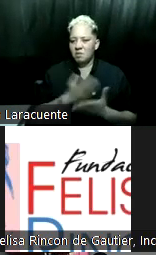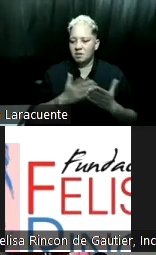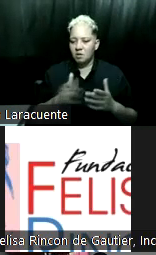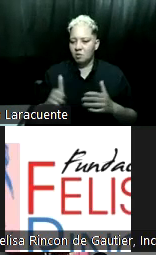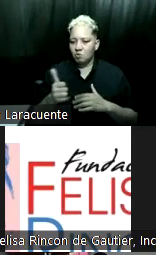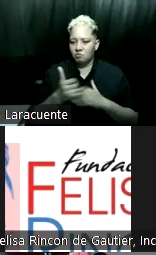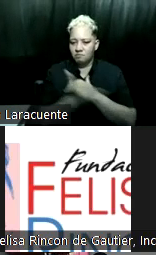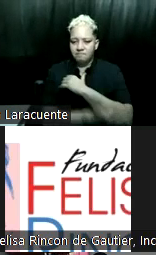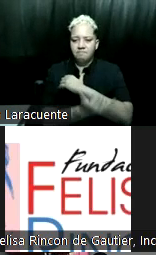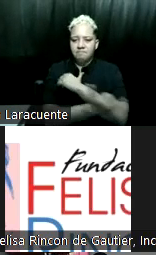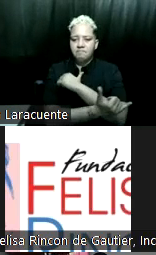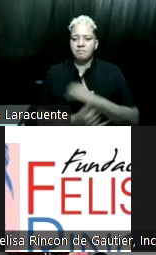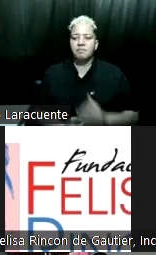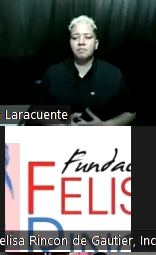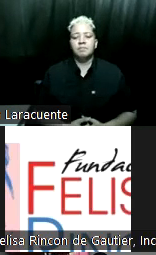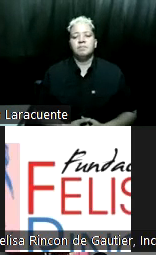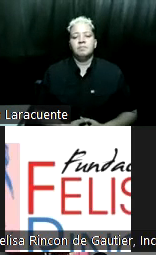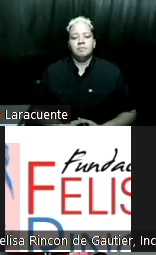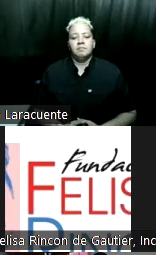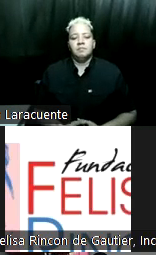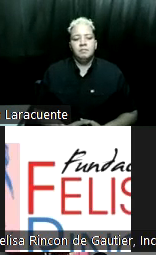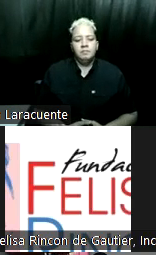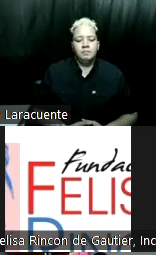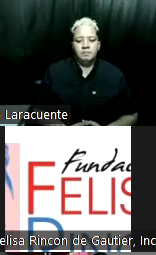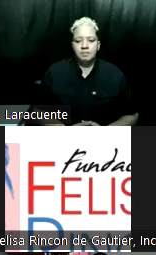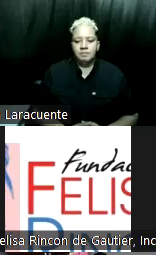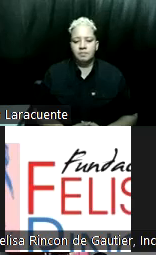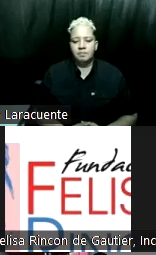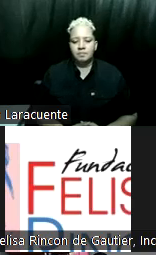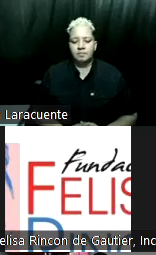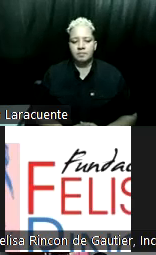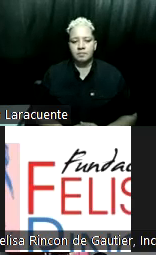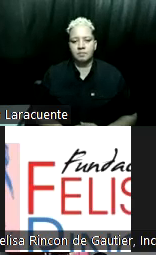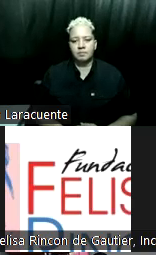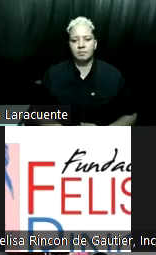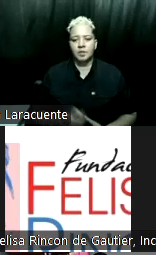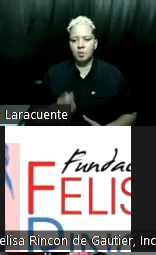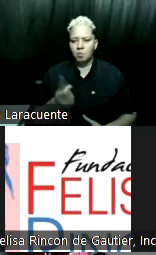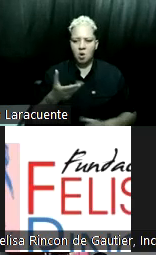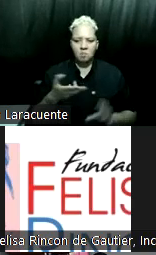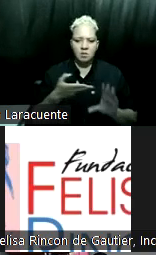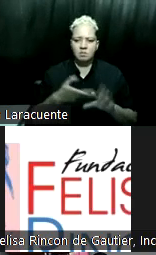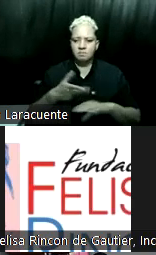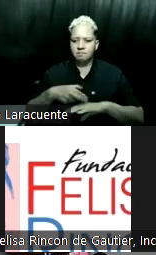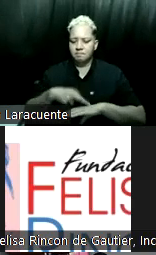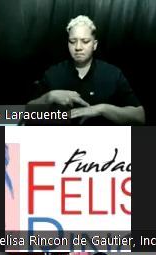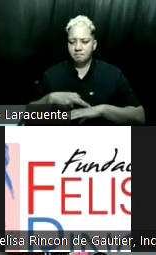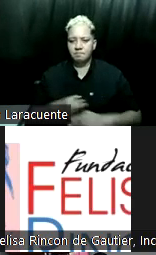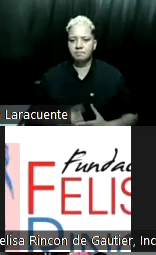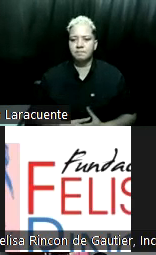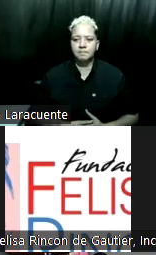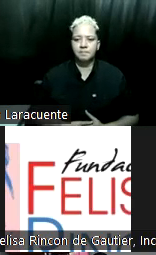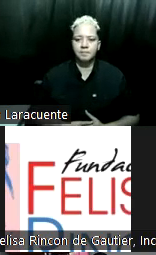continente y, y muy poca participación en Puerto Rico. Eh, a,